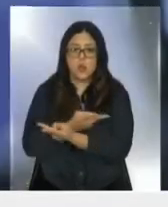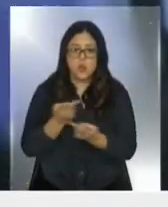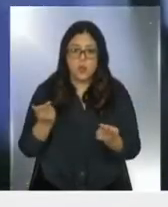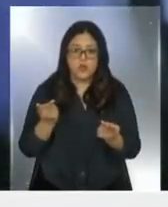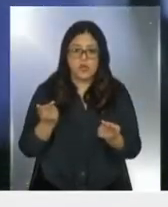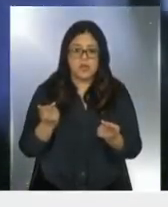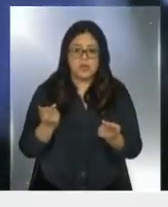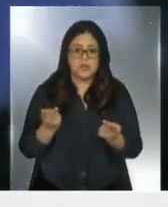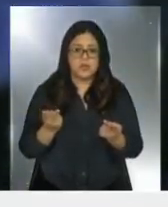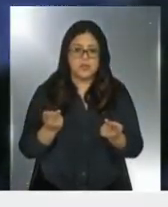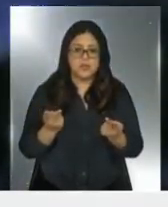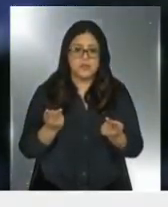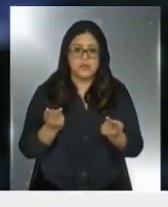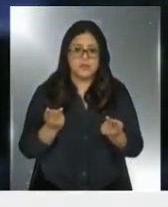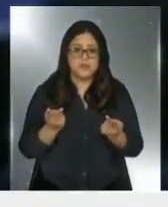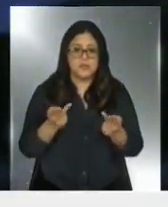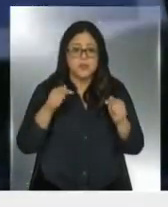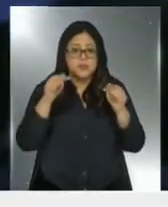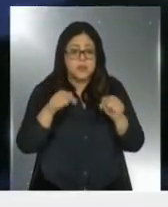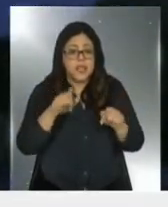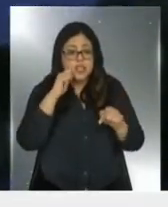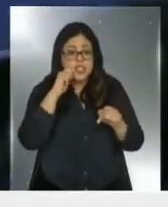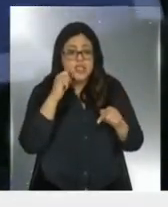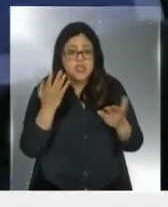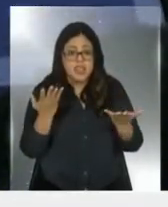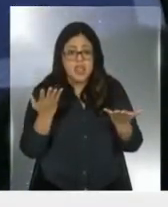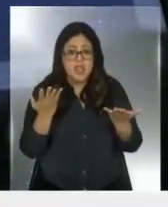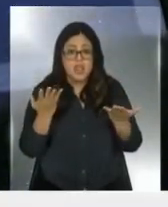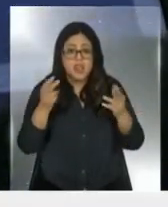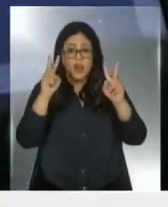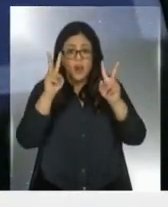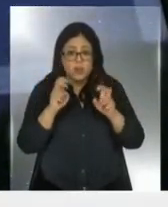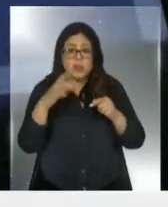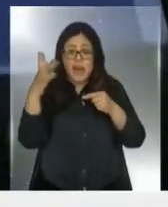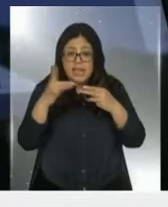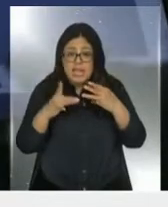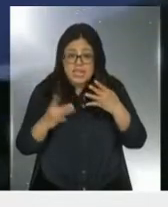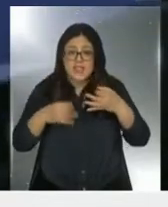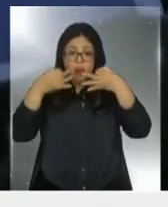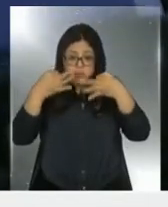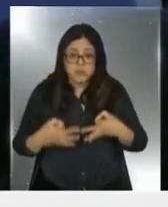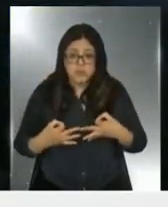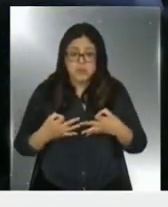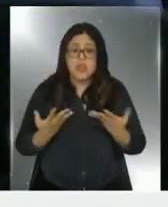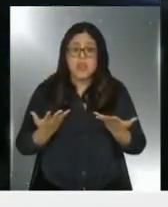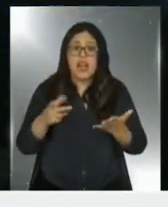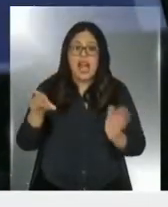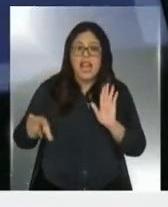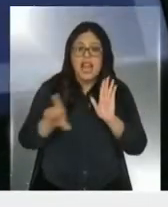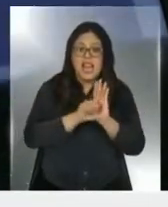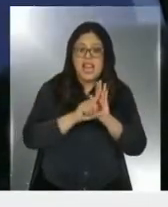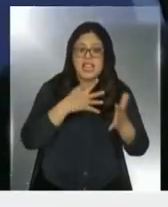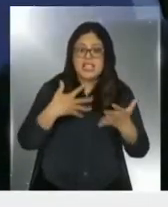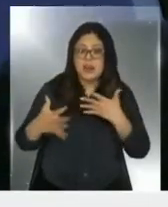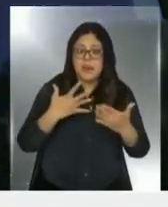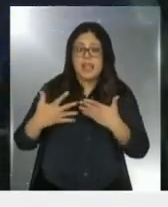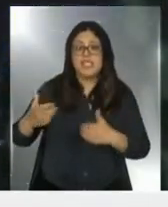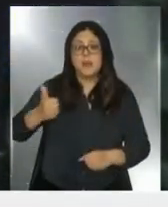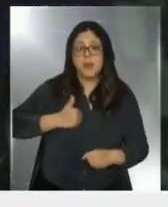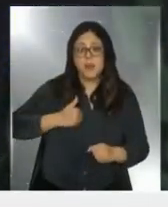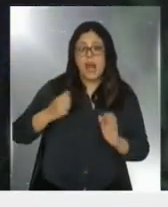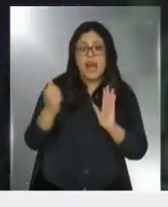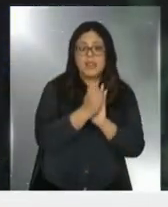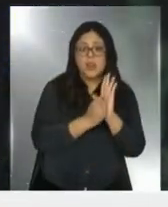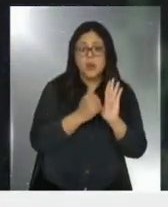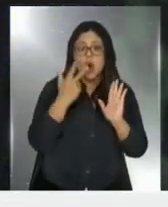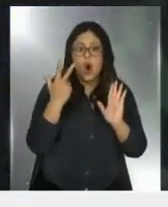públicas. No la vemos como una falla para ser parchada, sino como una alternativa más operativa a la ley de transparencia, para cumplir con el artículo 8